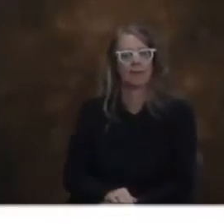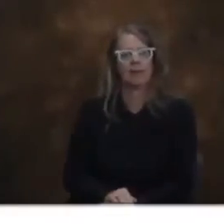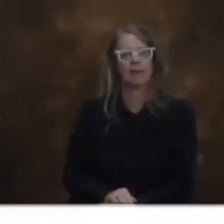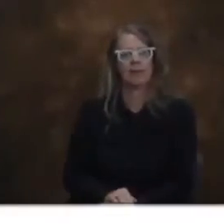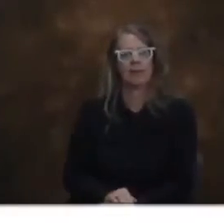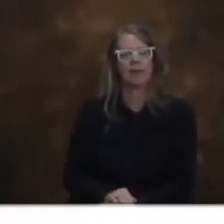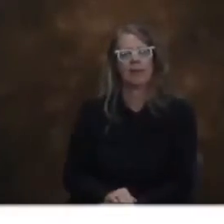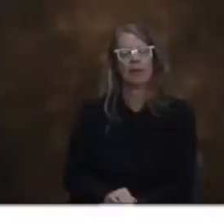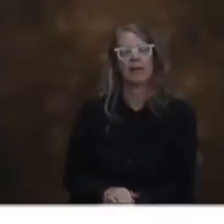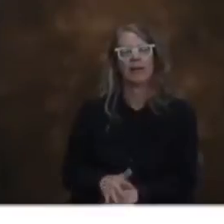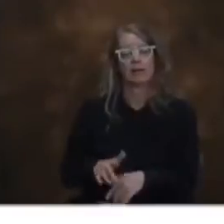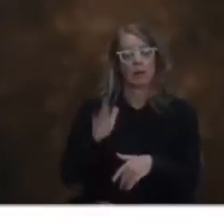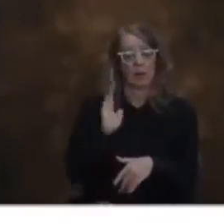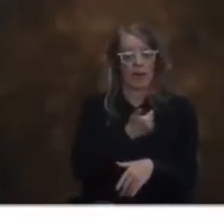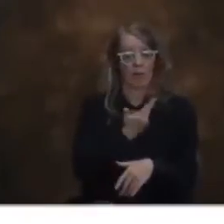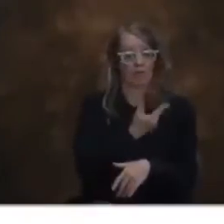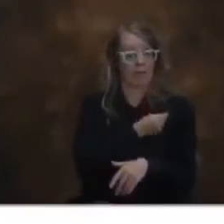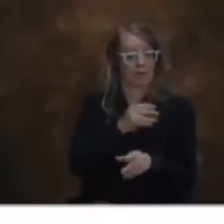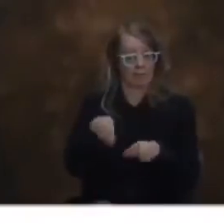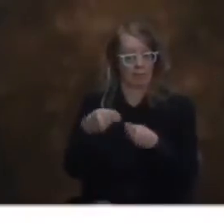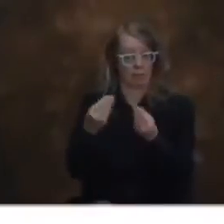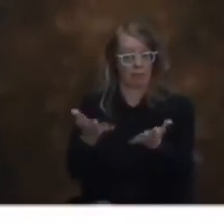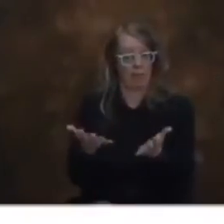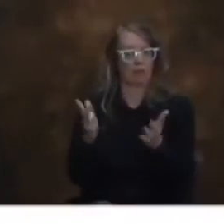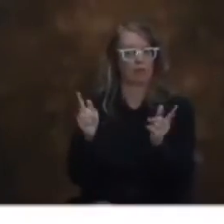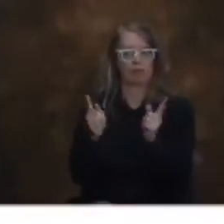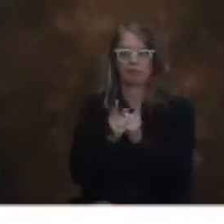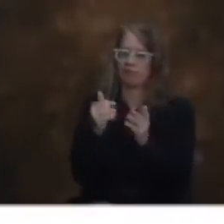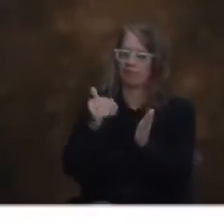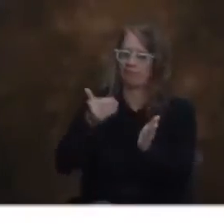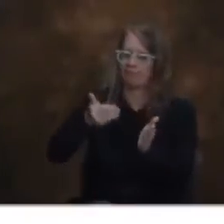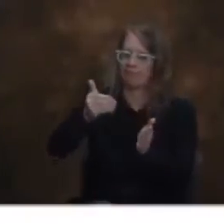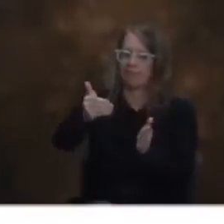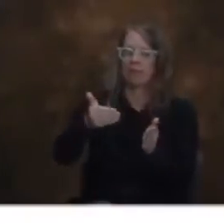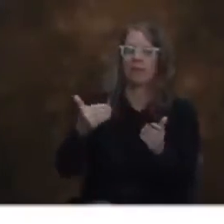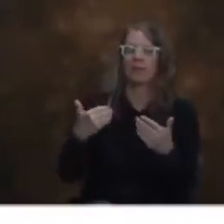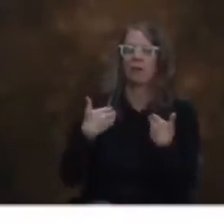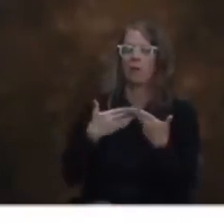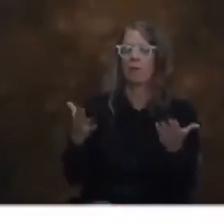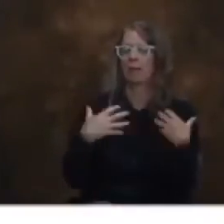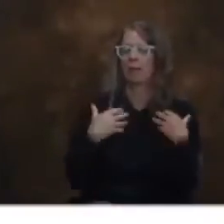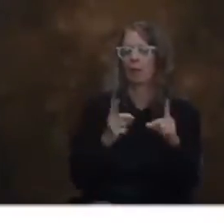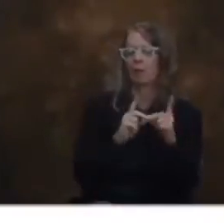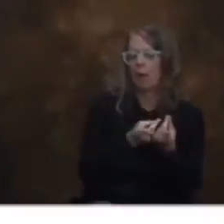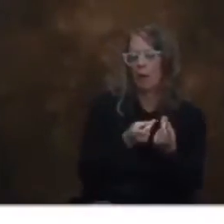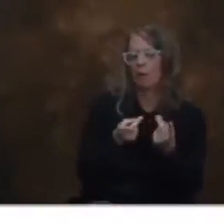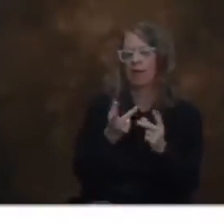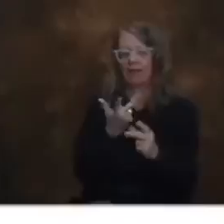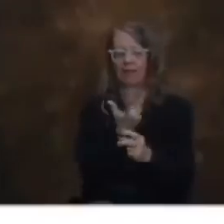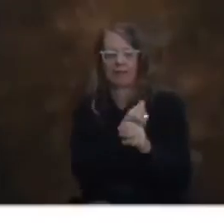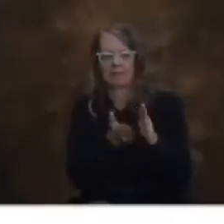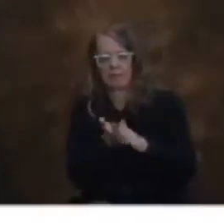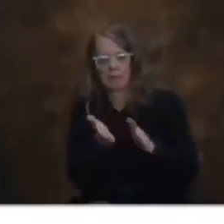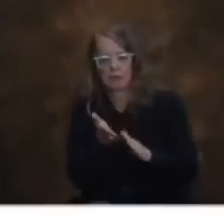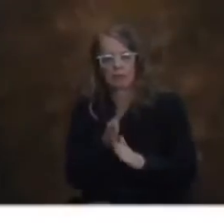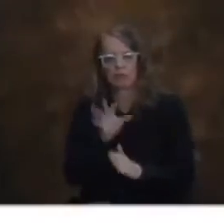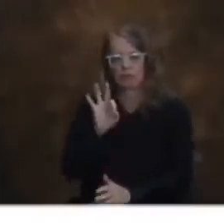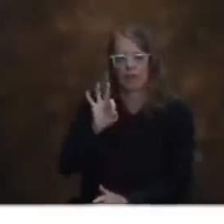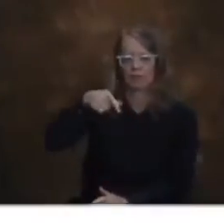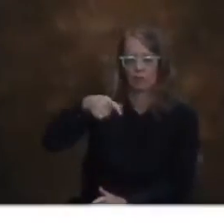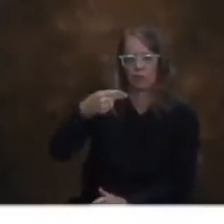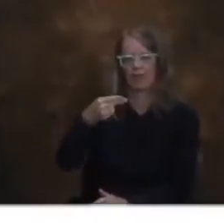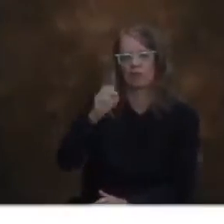los proveedores de vacunas del área se reúnen regularmente para discutir las necesidades de la comunidad y crear planes para proporcionar vacunas en las